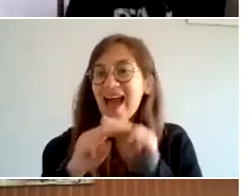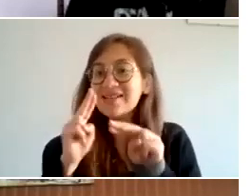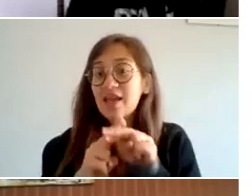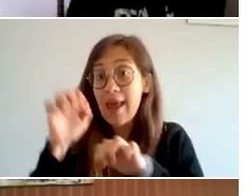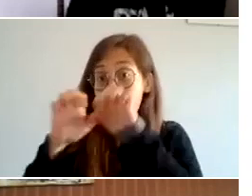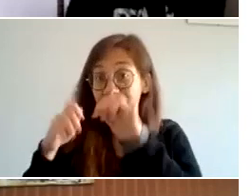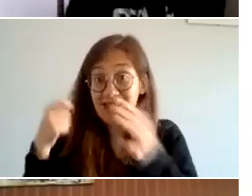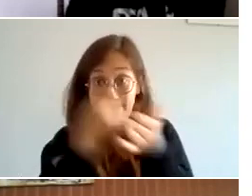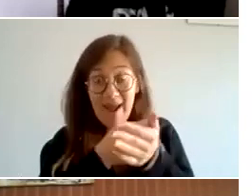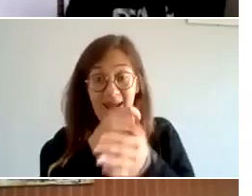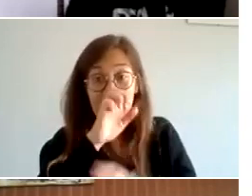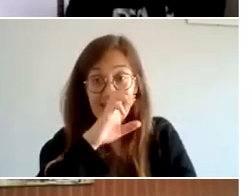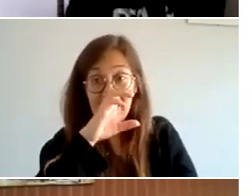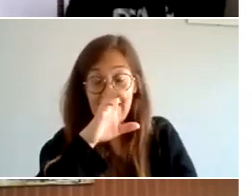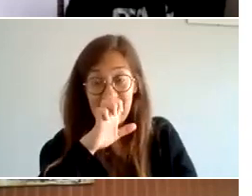reales.